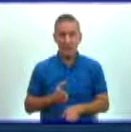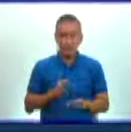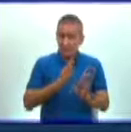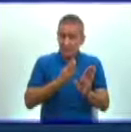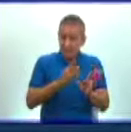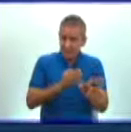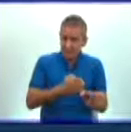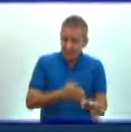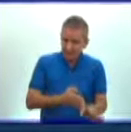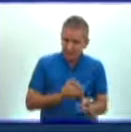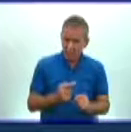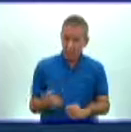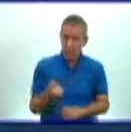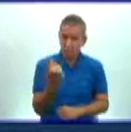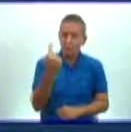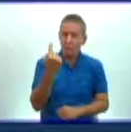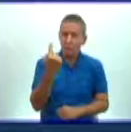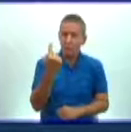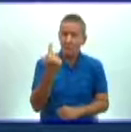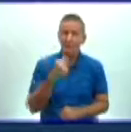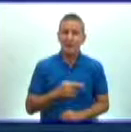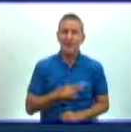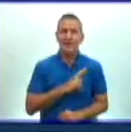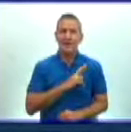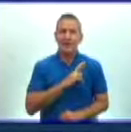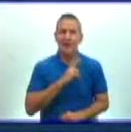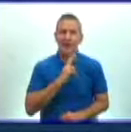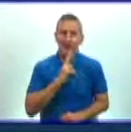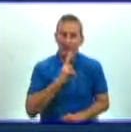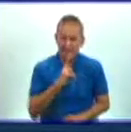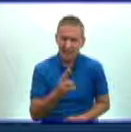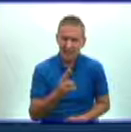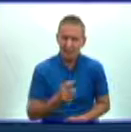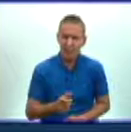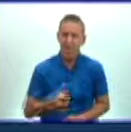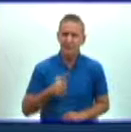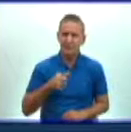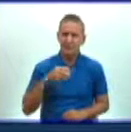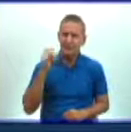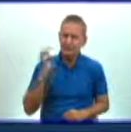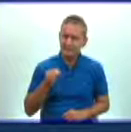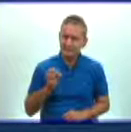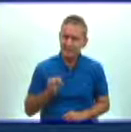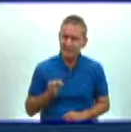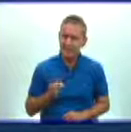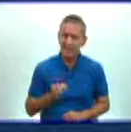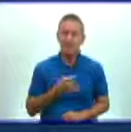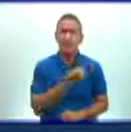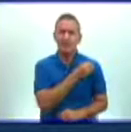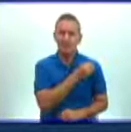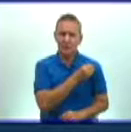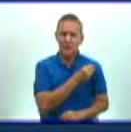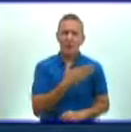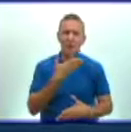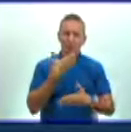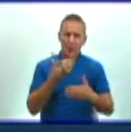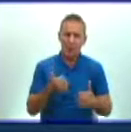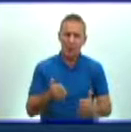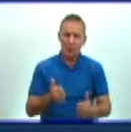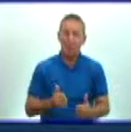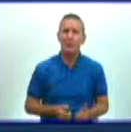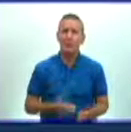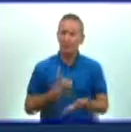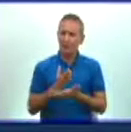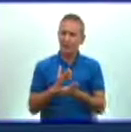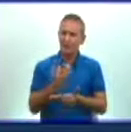disciplinados, con solo responder siempre a su llamado y ser buen estudiante, le estamos